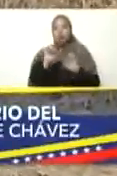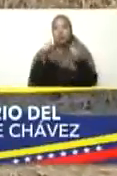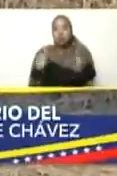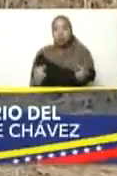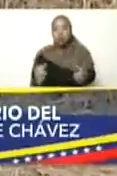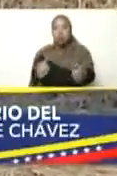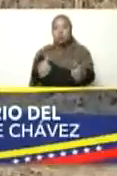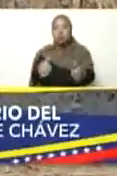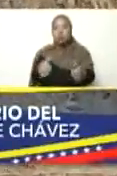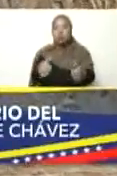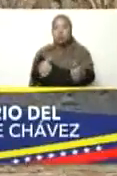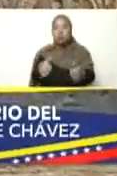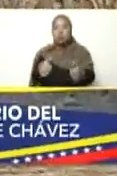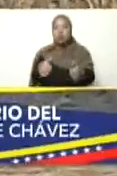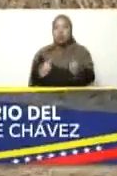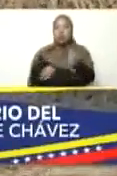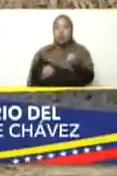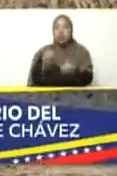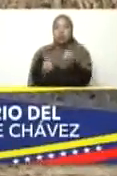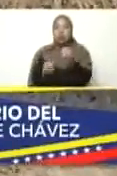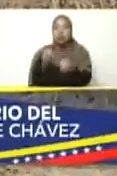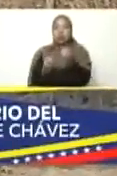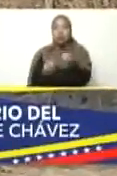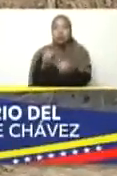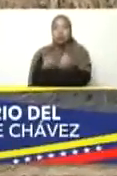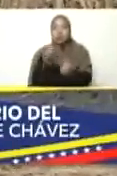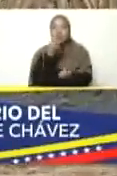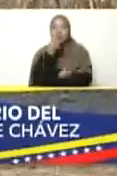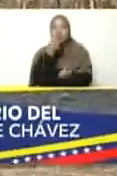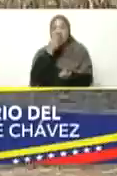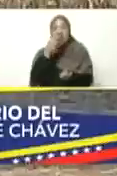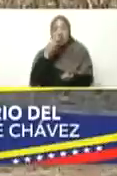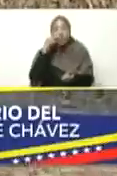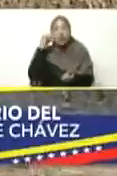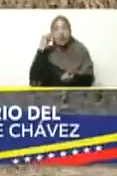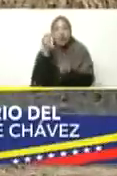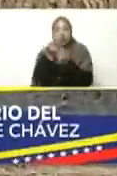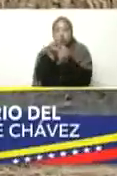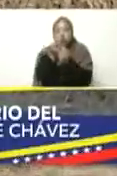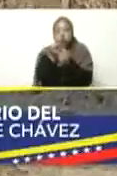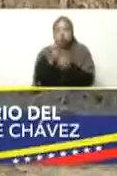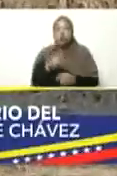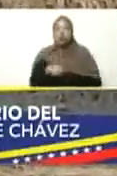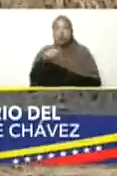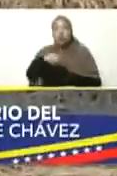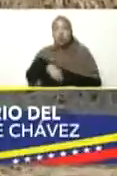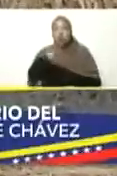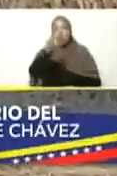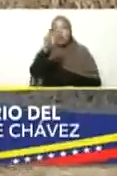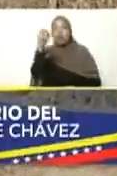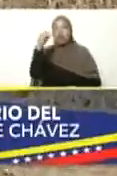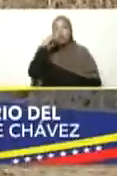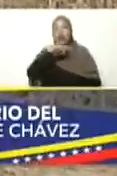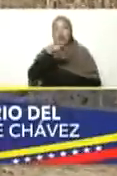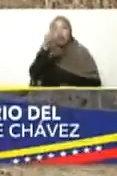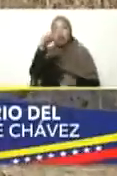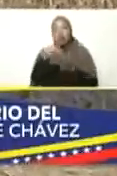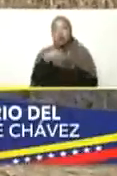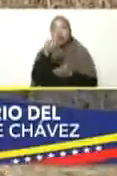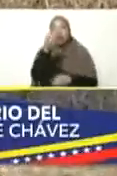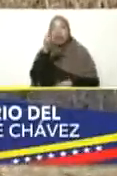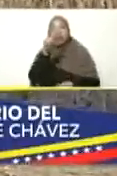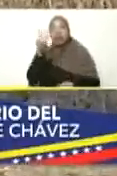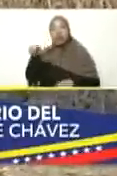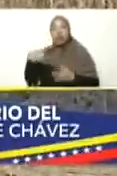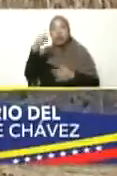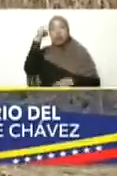arrancamos la cosecha del maíz del Maizal, hoy 20 de octubre de 2022,